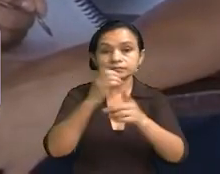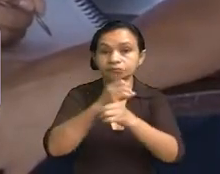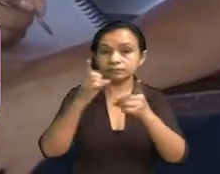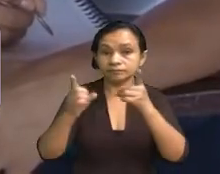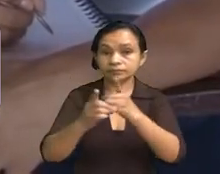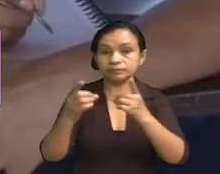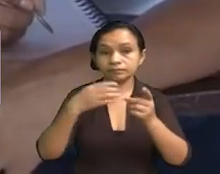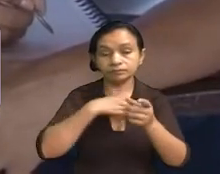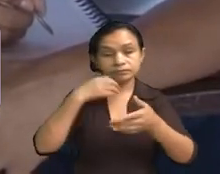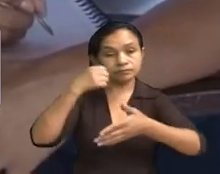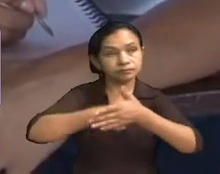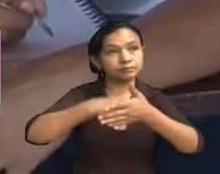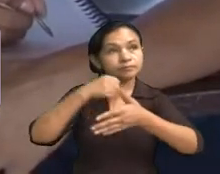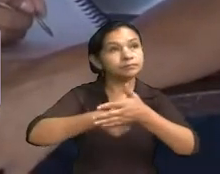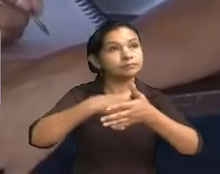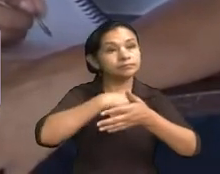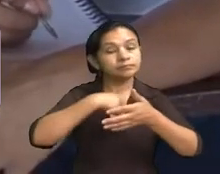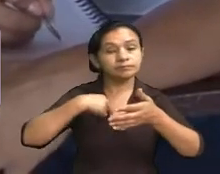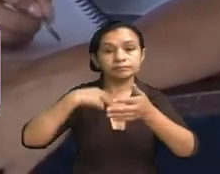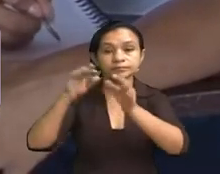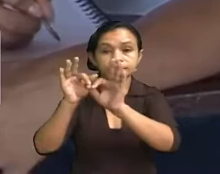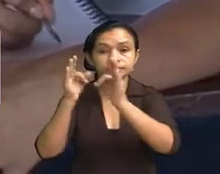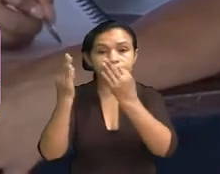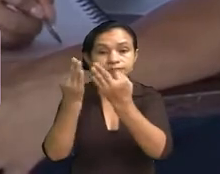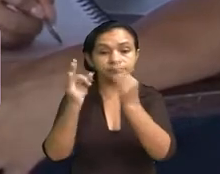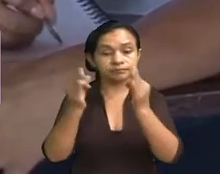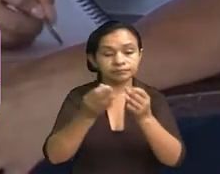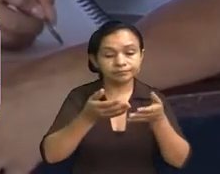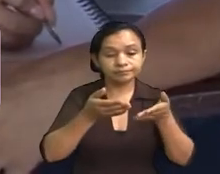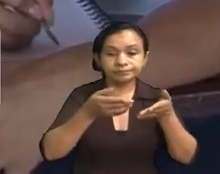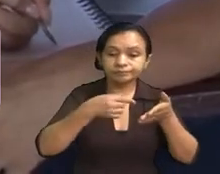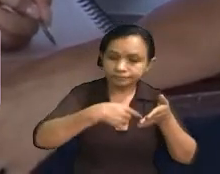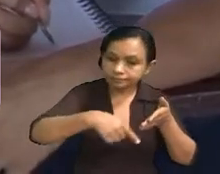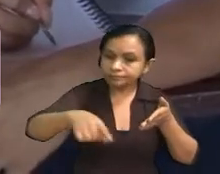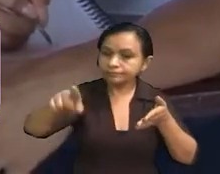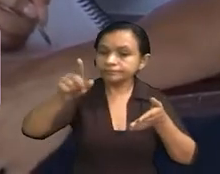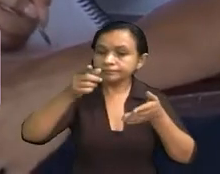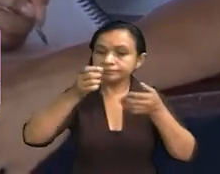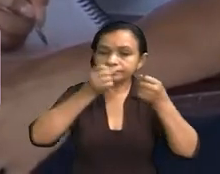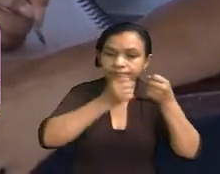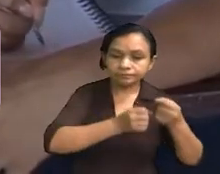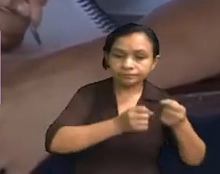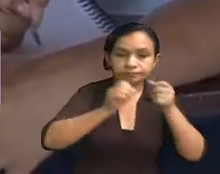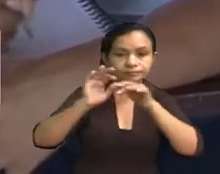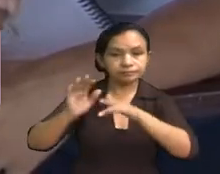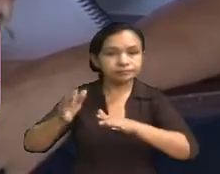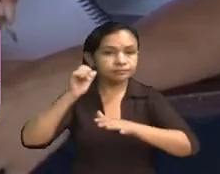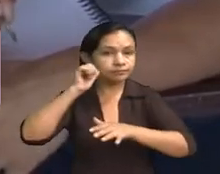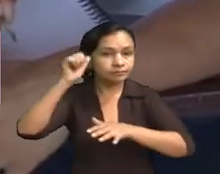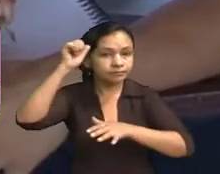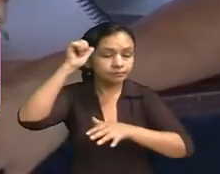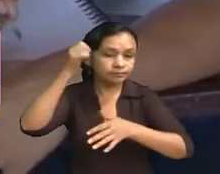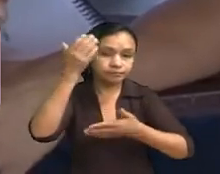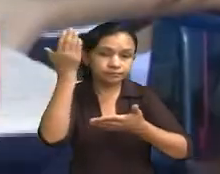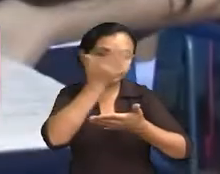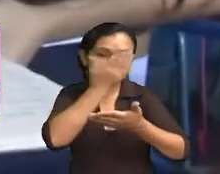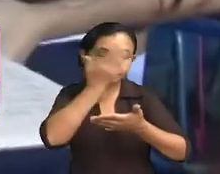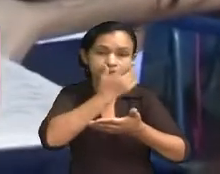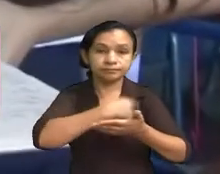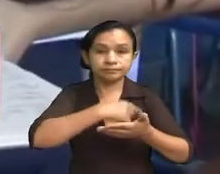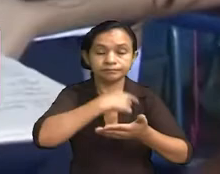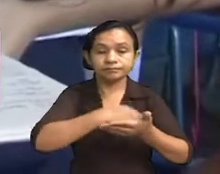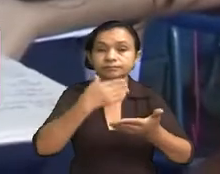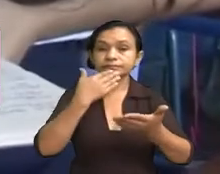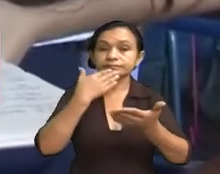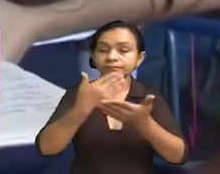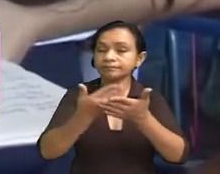ese esfuerzo que hace cada familia por enviar a su hija, por enviar a su hijo, incluso adultos que se integran al sistema educativo gracias a